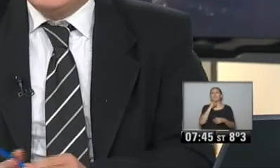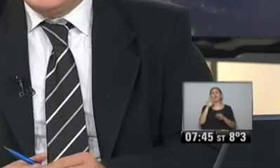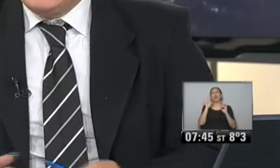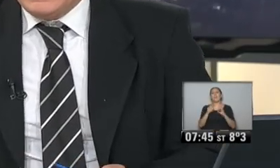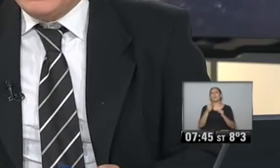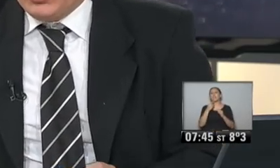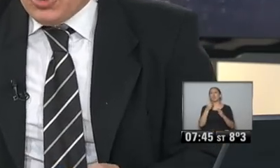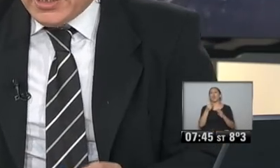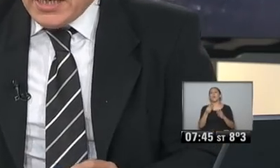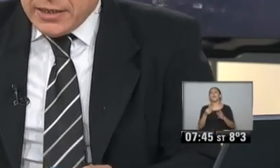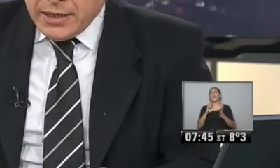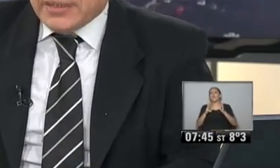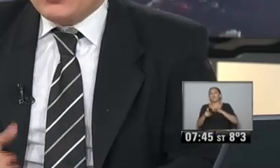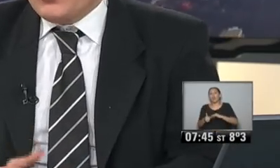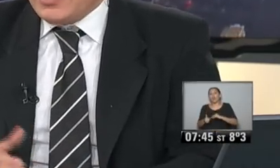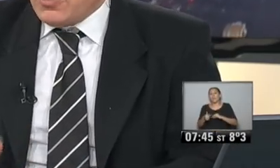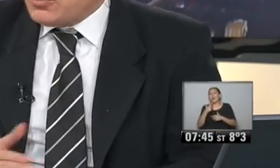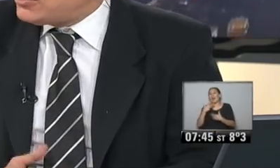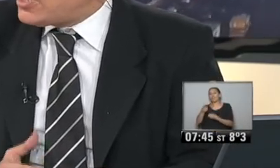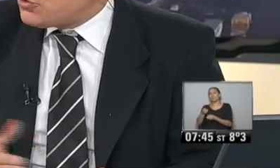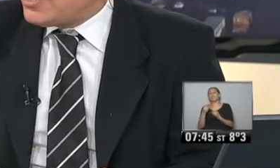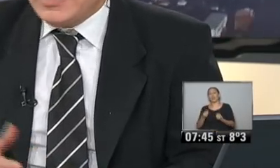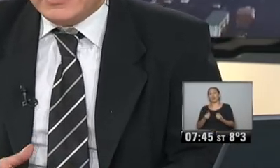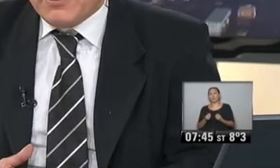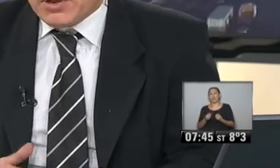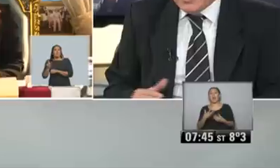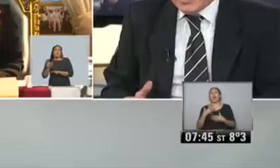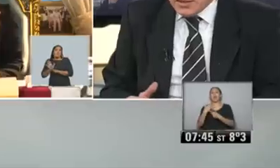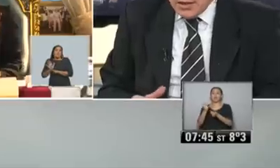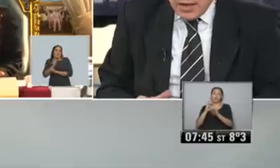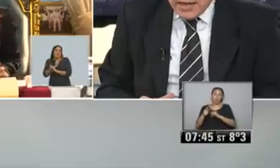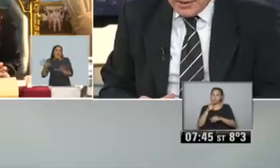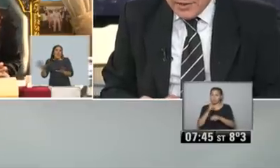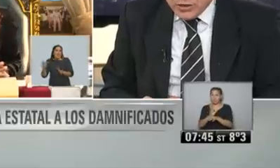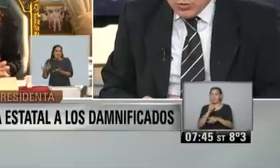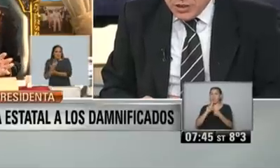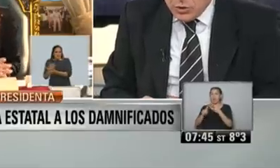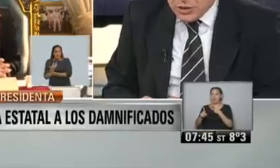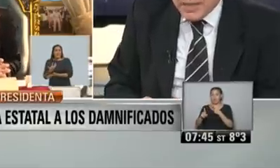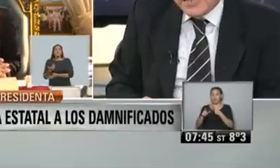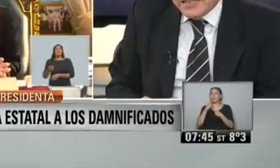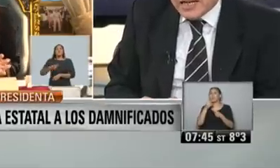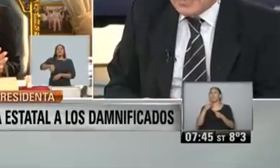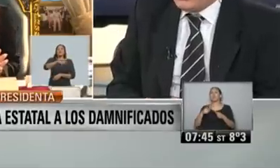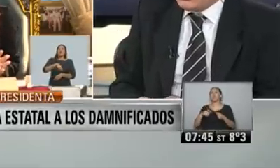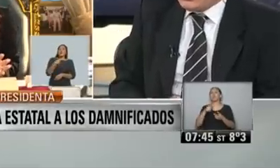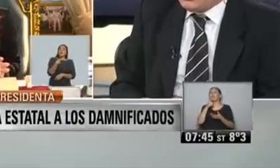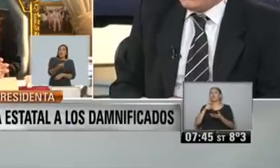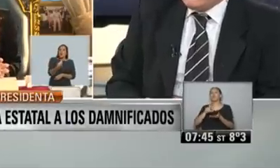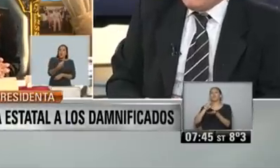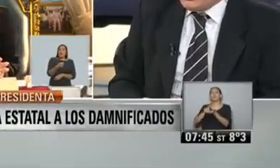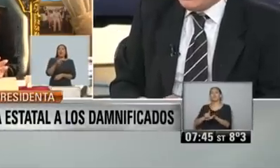ser la metodología de esta ayuda en algunos cosas ayuda directa porque va a ser a través de subsidios se van a destinar casi